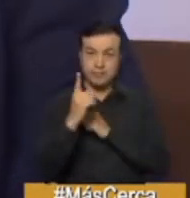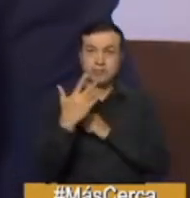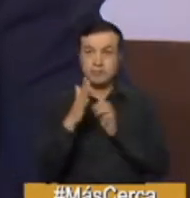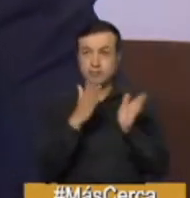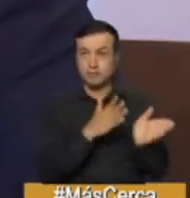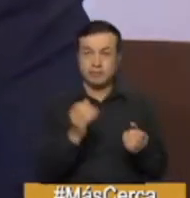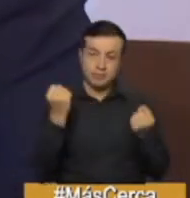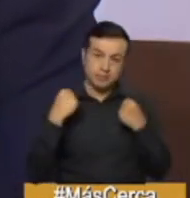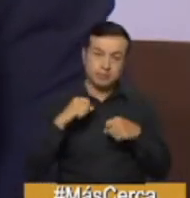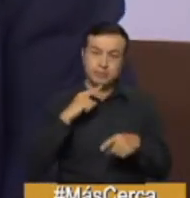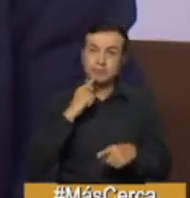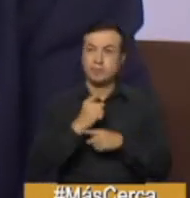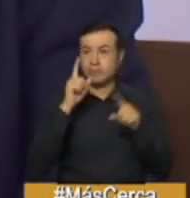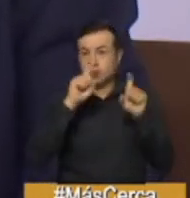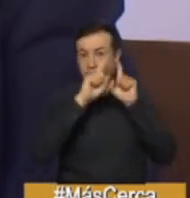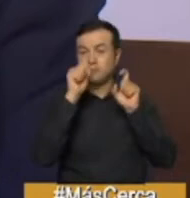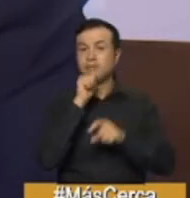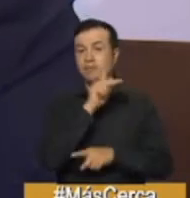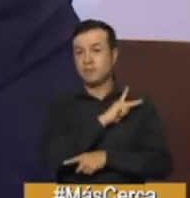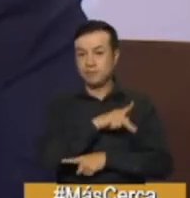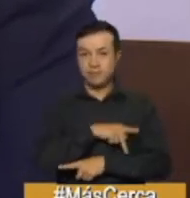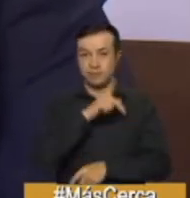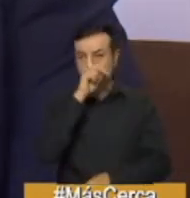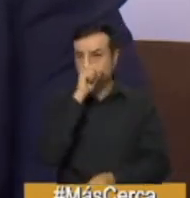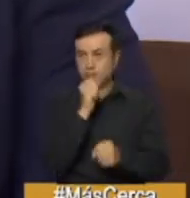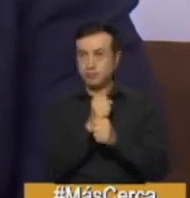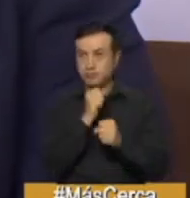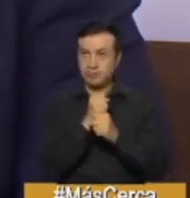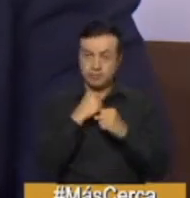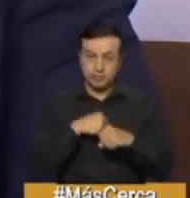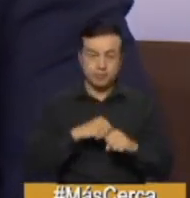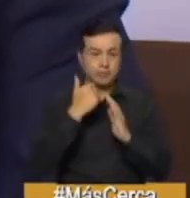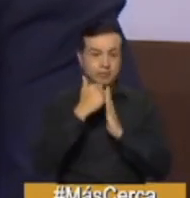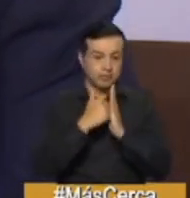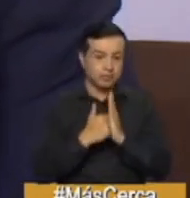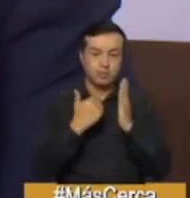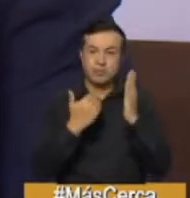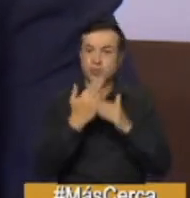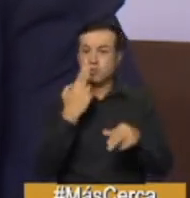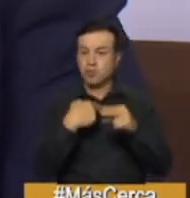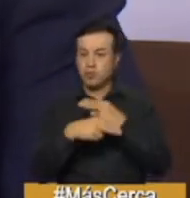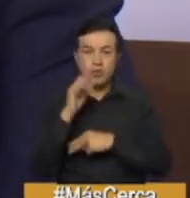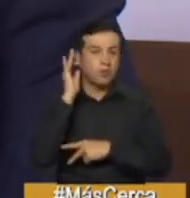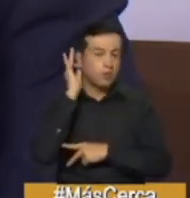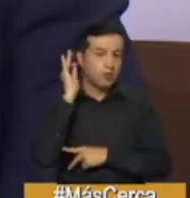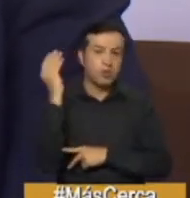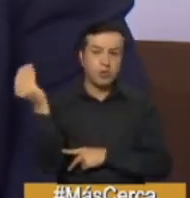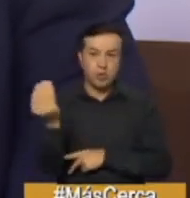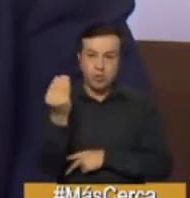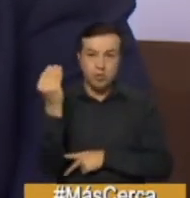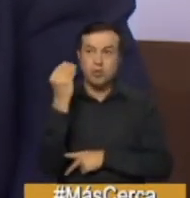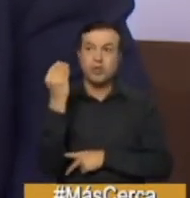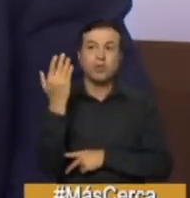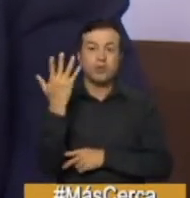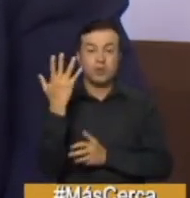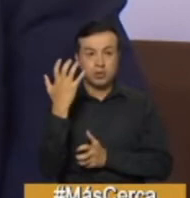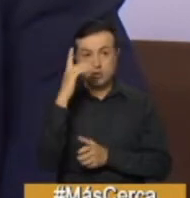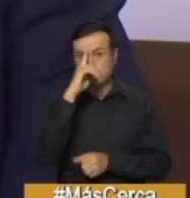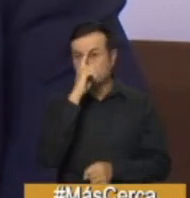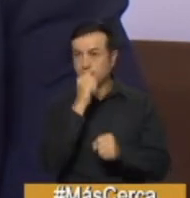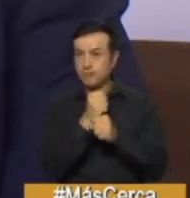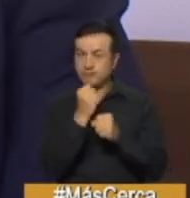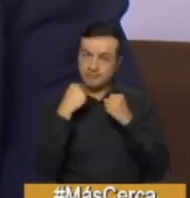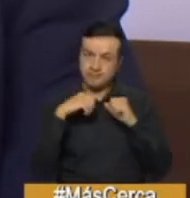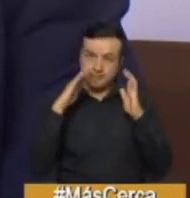realizando esfuerzos conjuntos con la empresa privada con los trabajadores con artesanos con emprendedores con mujeres con jóvenes que están en búsqueda de un empleo